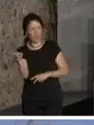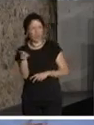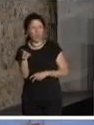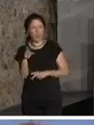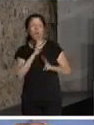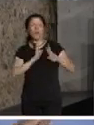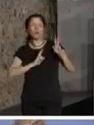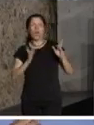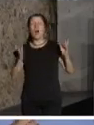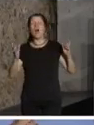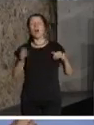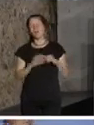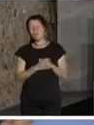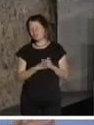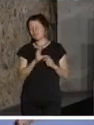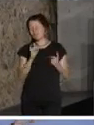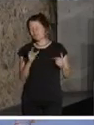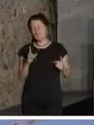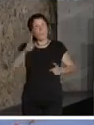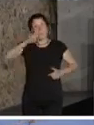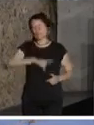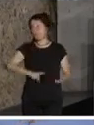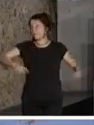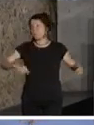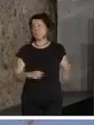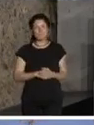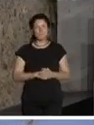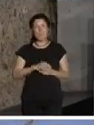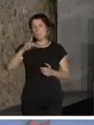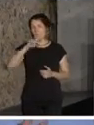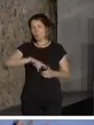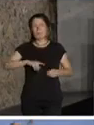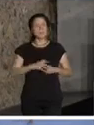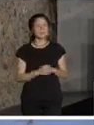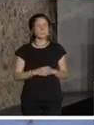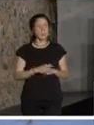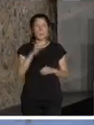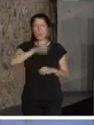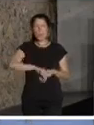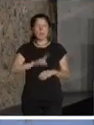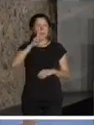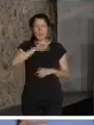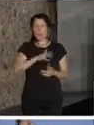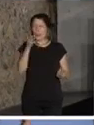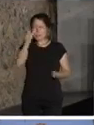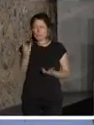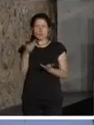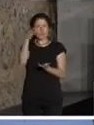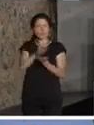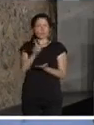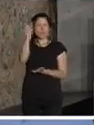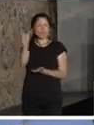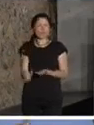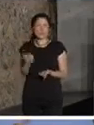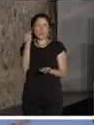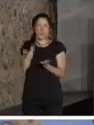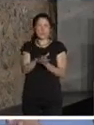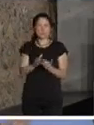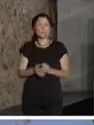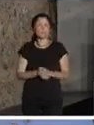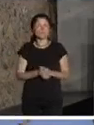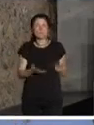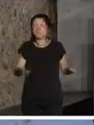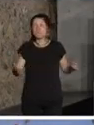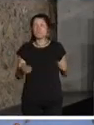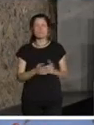que me contestó Ay sí pues es una putada es una putada es una putada que muera una persona no han tenido